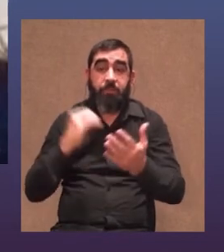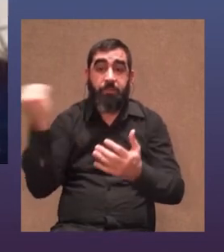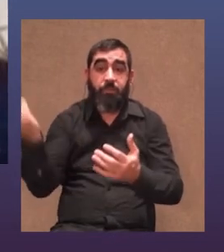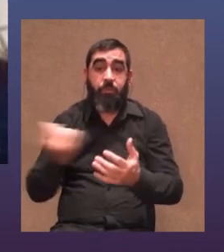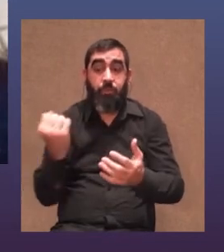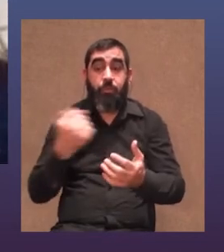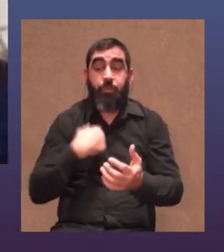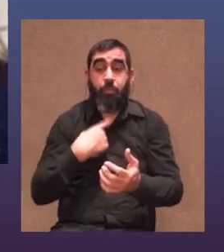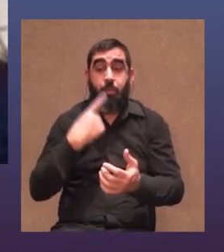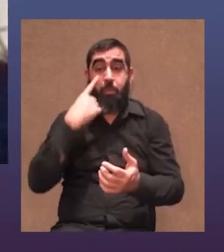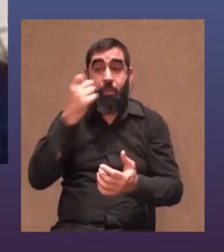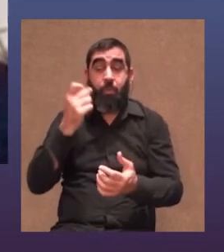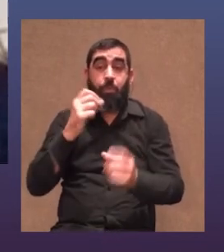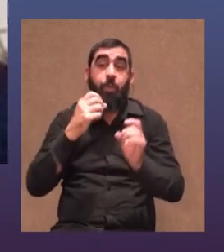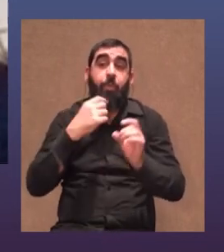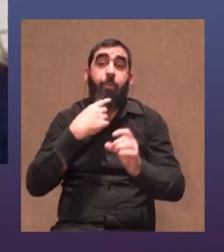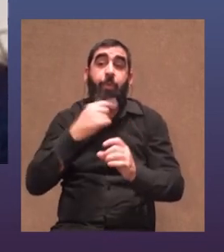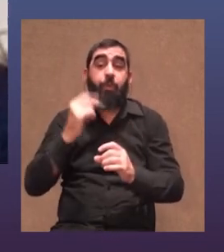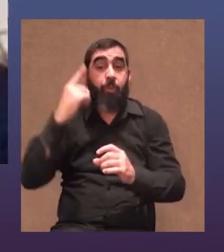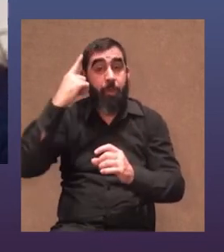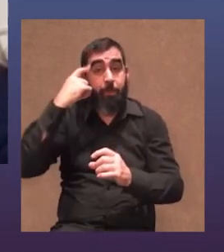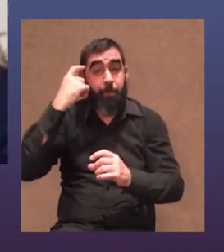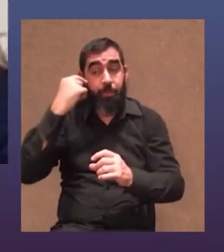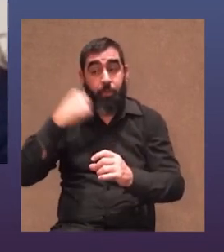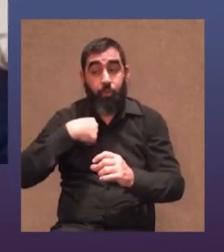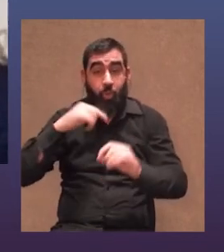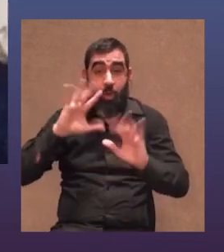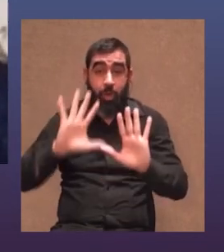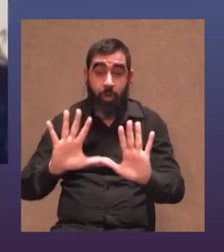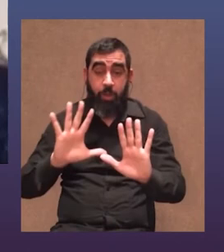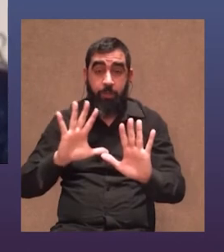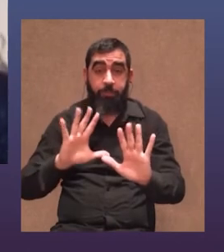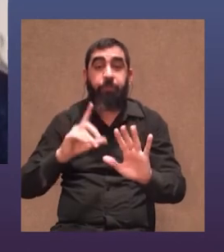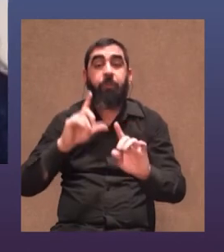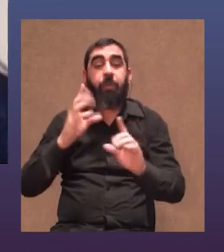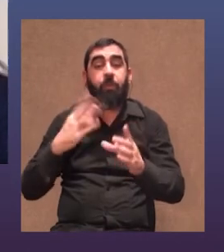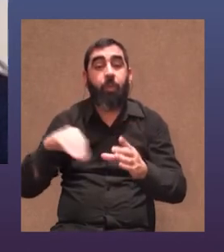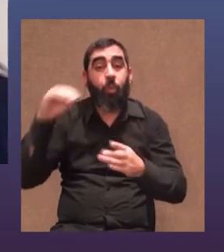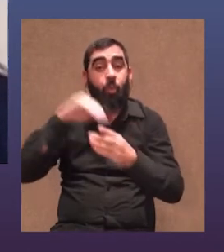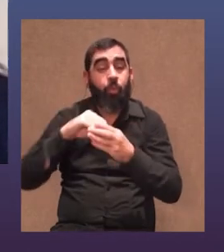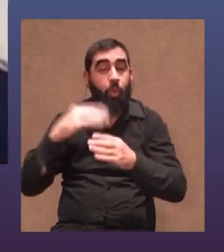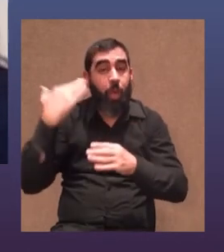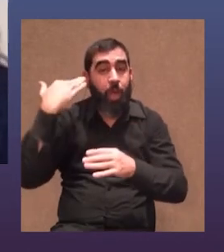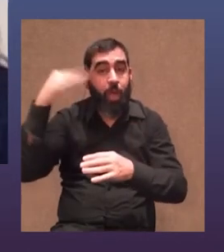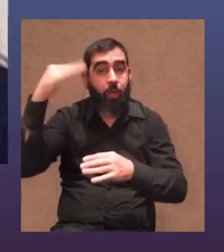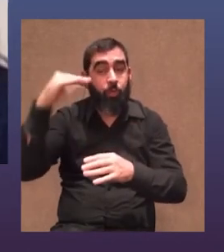damos cuenta, por lo menos las experiencias que yo he tenido con además con adolescentes, todo, ¿no?